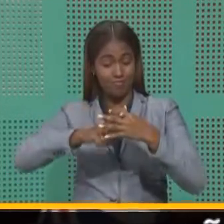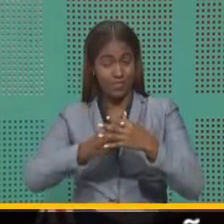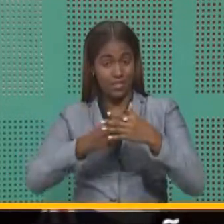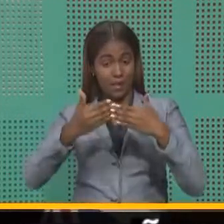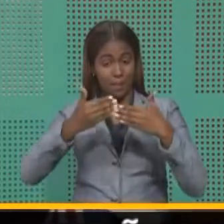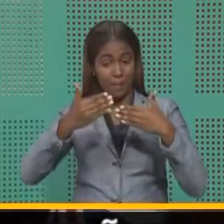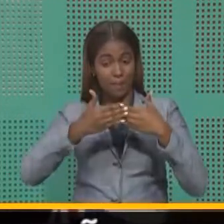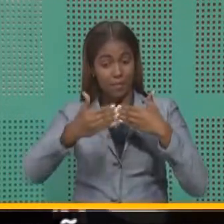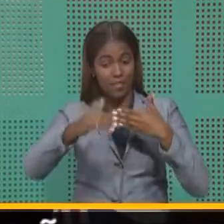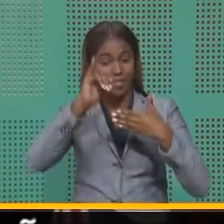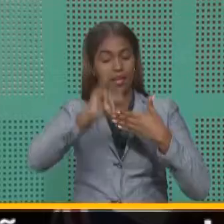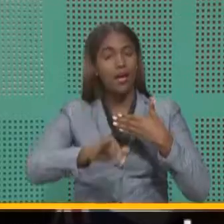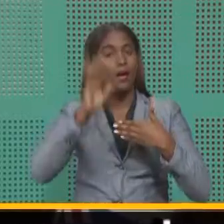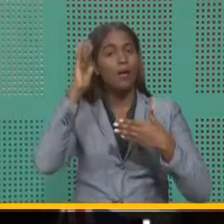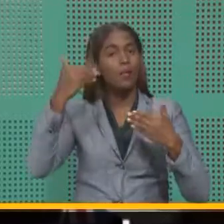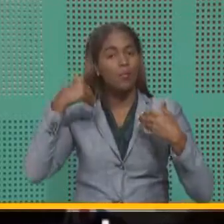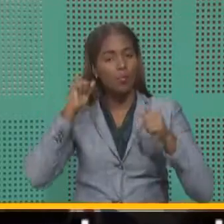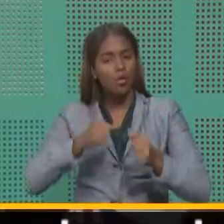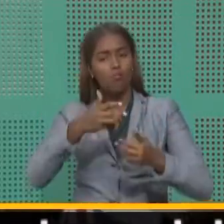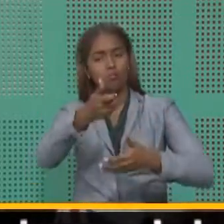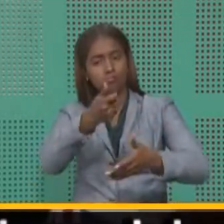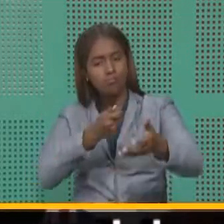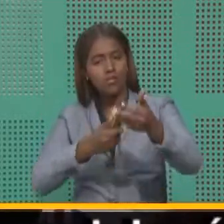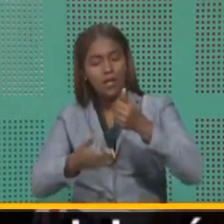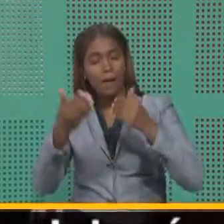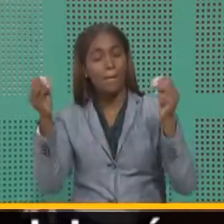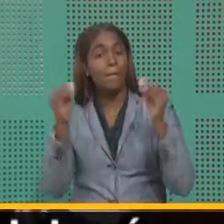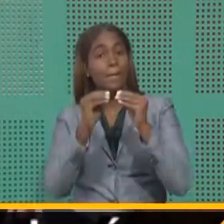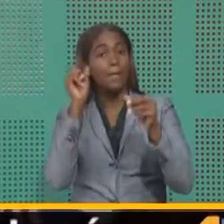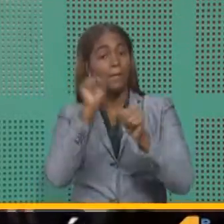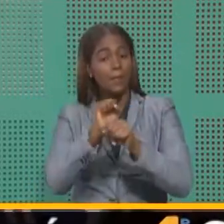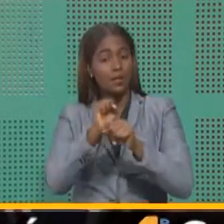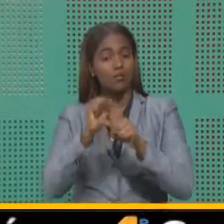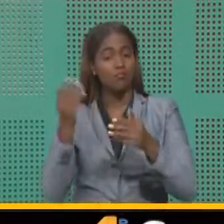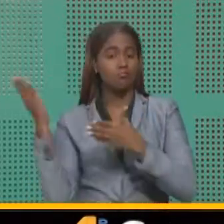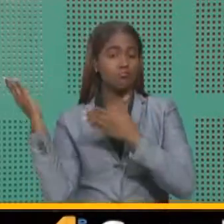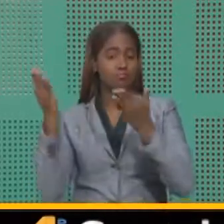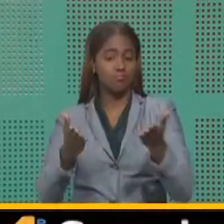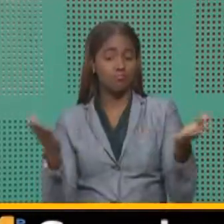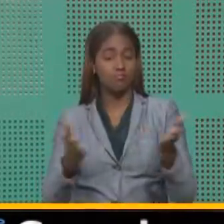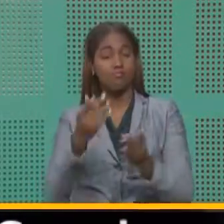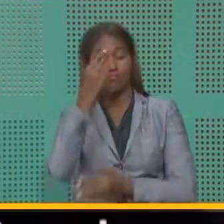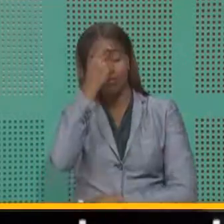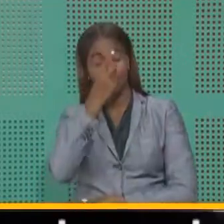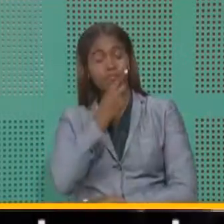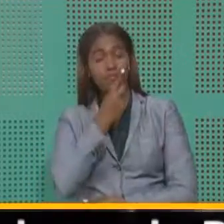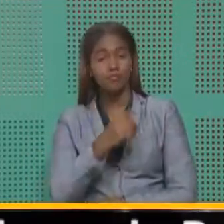del cual se va a poder atraer más inversión colombiana a la república dominicana